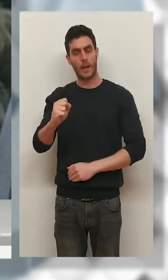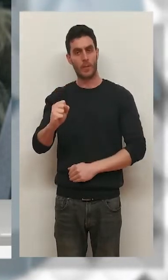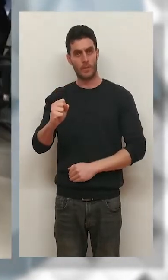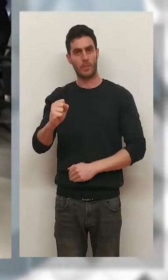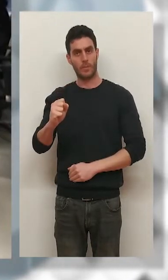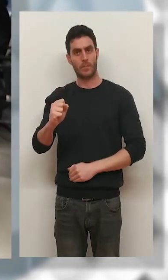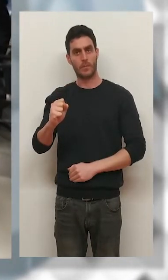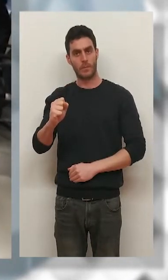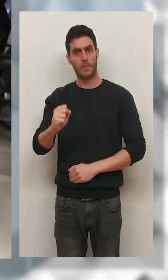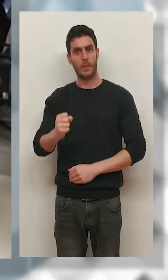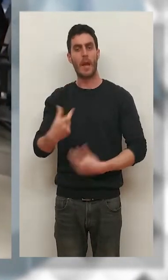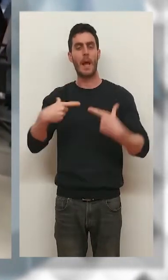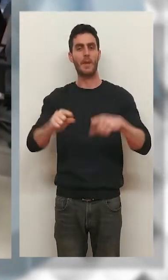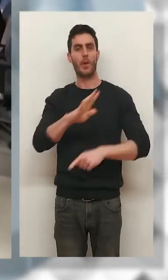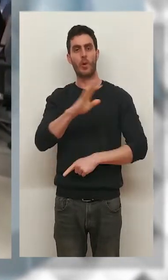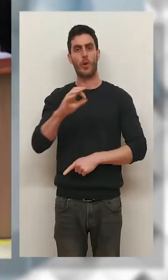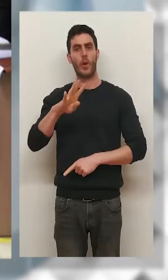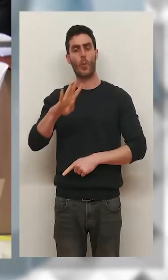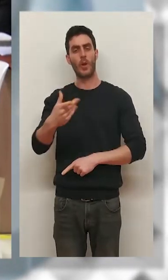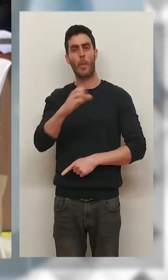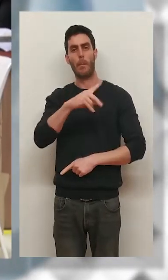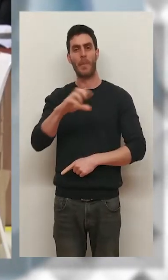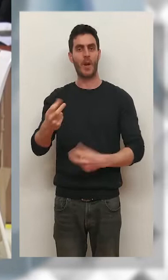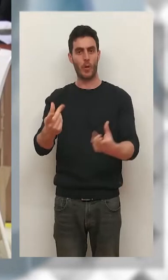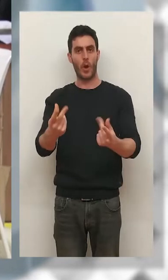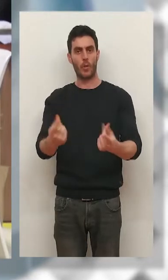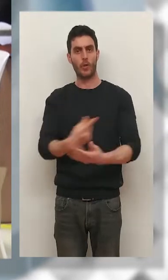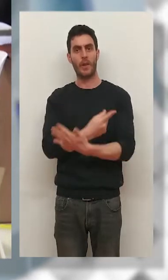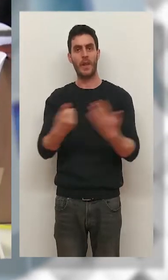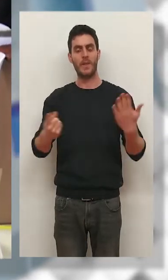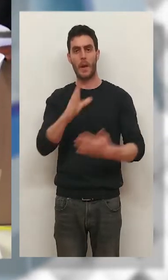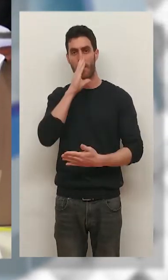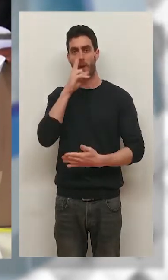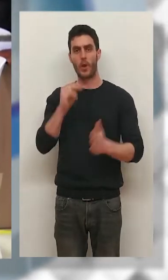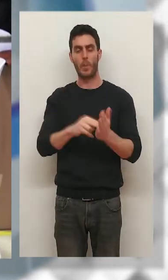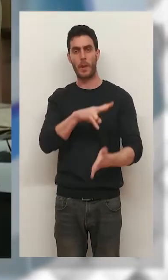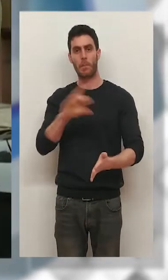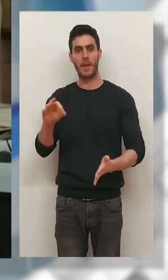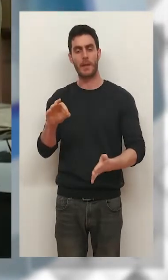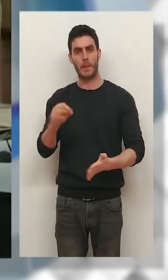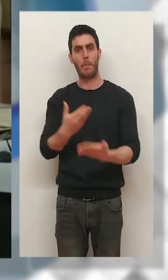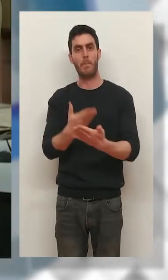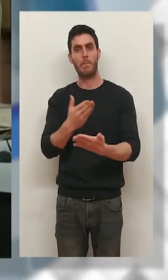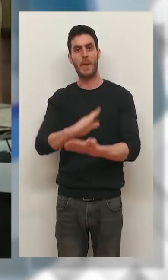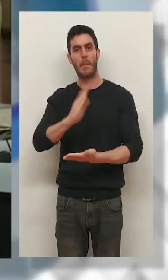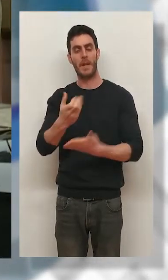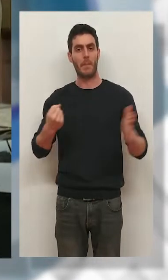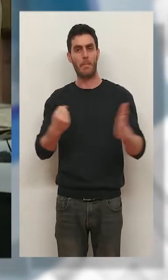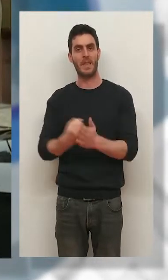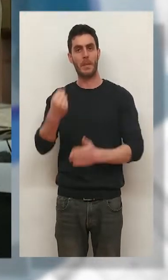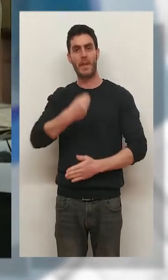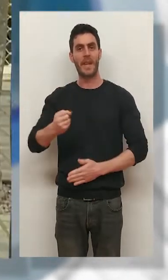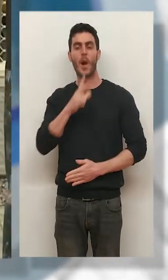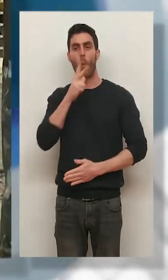hija en la habitación 404 del Hotel Los Bracos de Logroño el 26 de febrero de 2020. El tribunal impone la máxima pena a